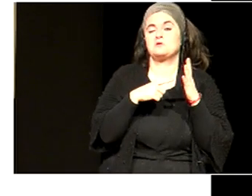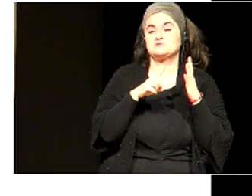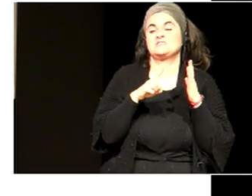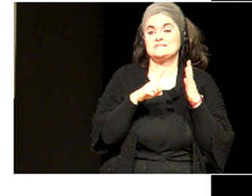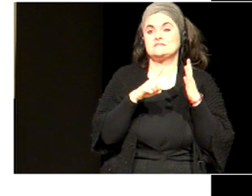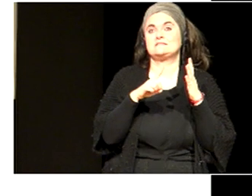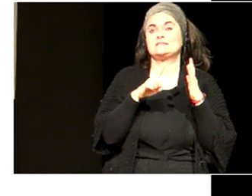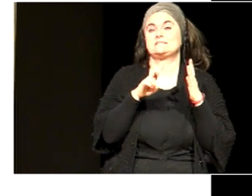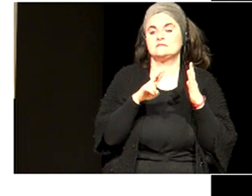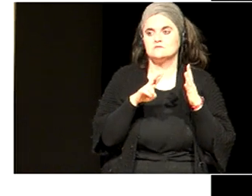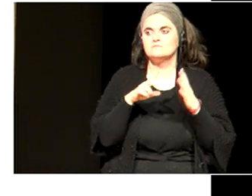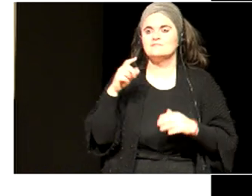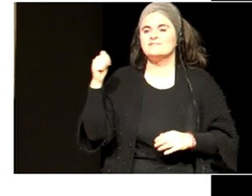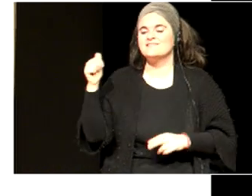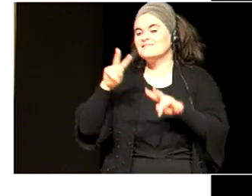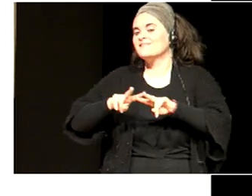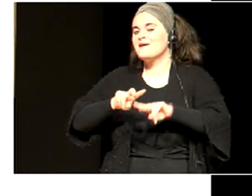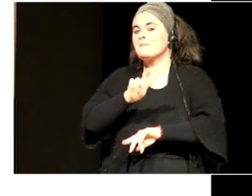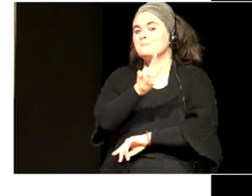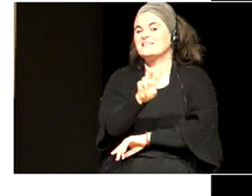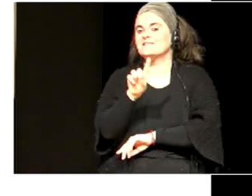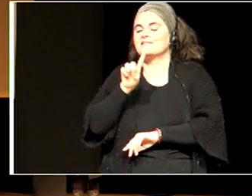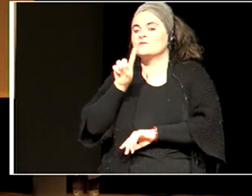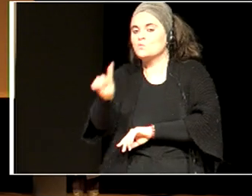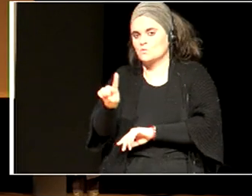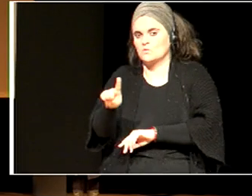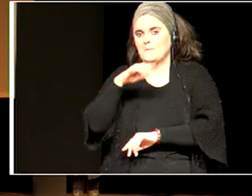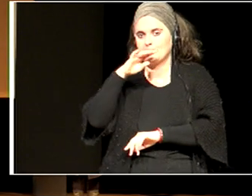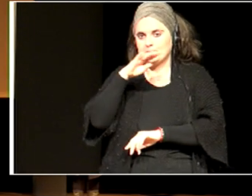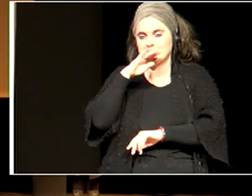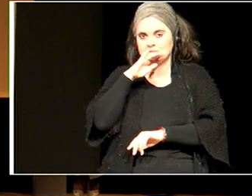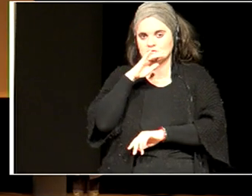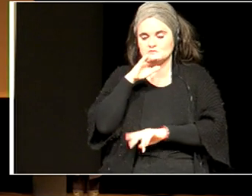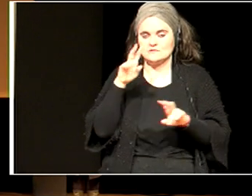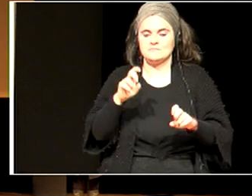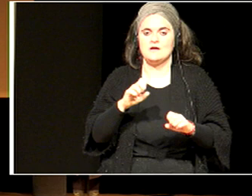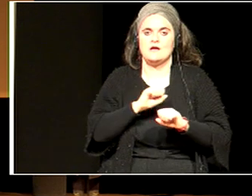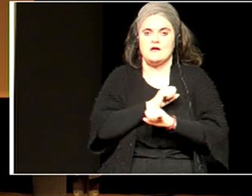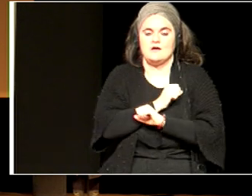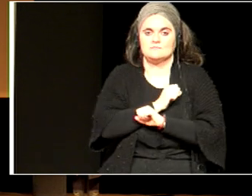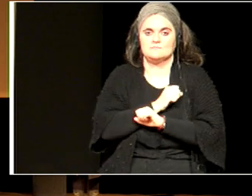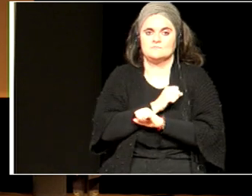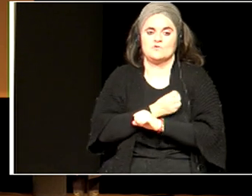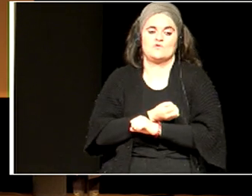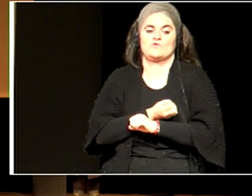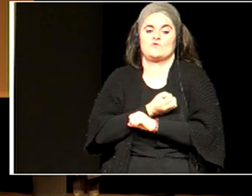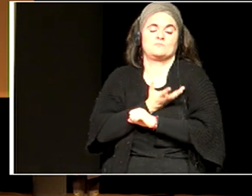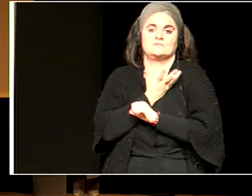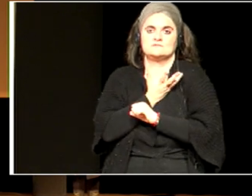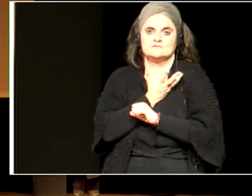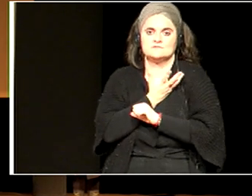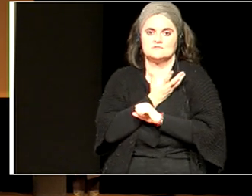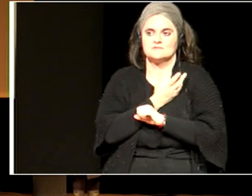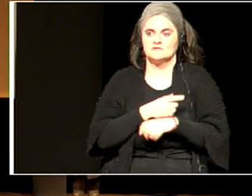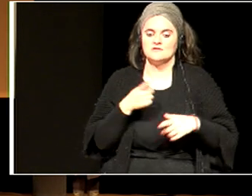si a puro 21 mitos del amor romántico analizados para este ejemplo todo es ese análisis se llevaría al